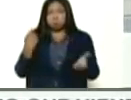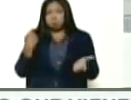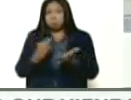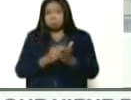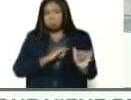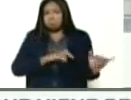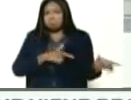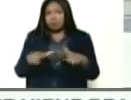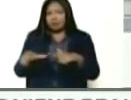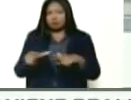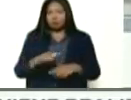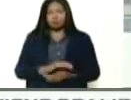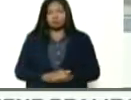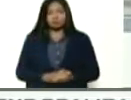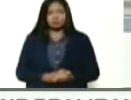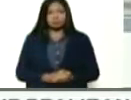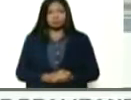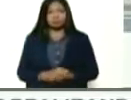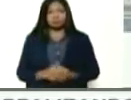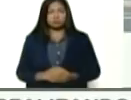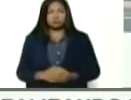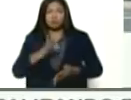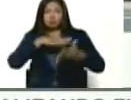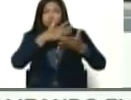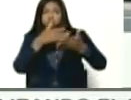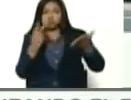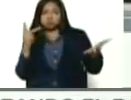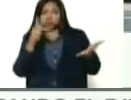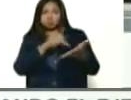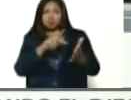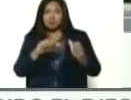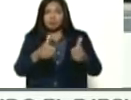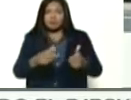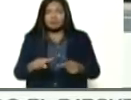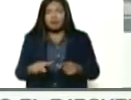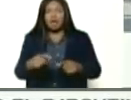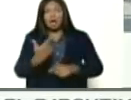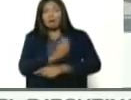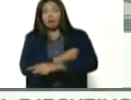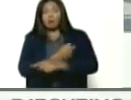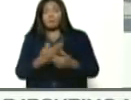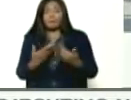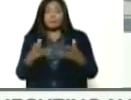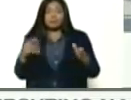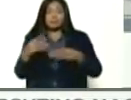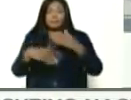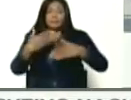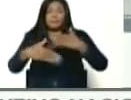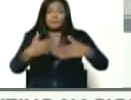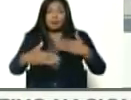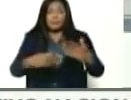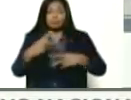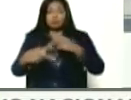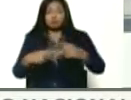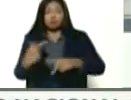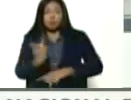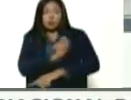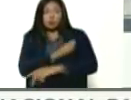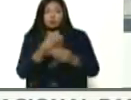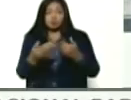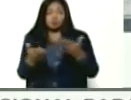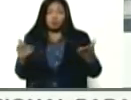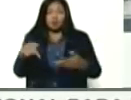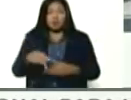y tenemos un cronograma de llegada de vacunas que nos va a permitir acelerar el proceso de vacunación en